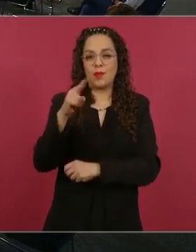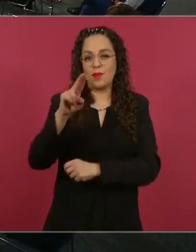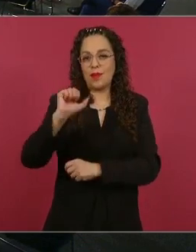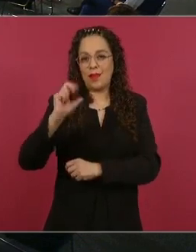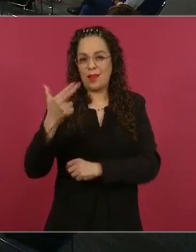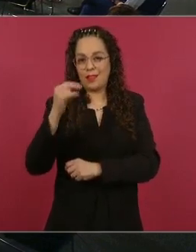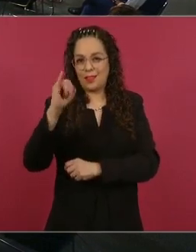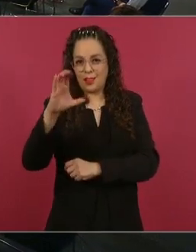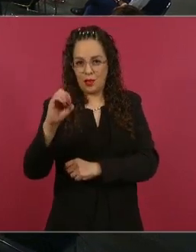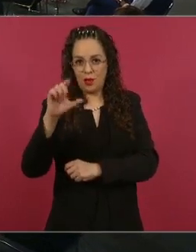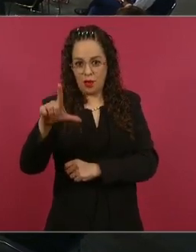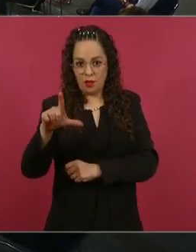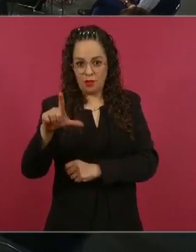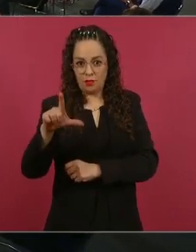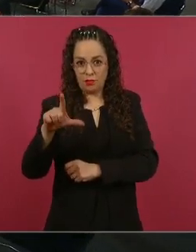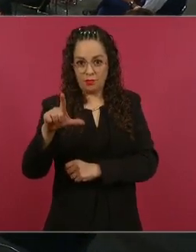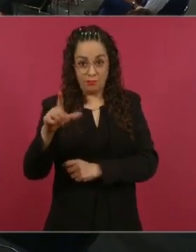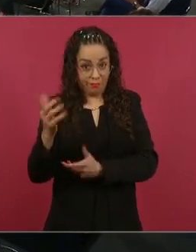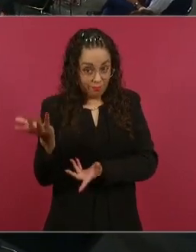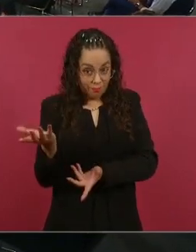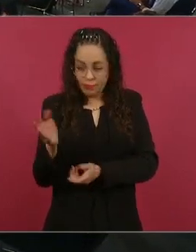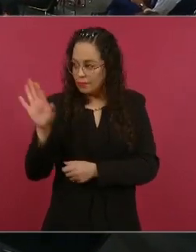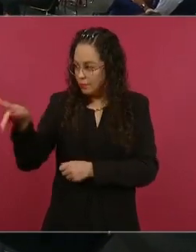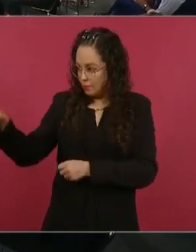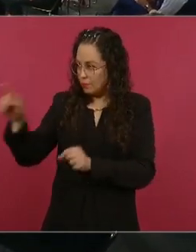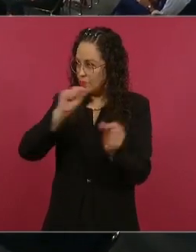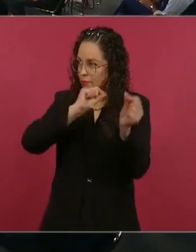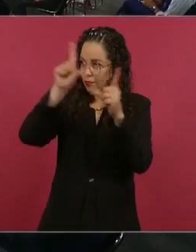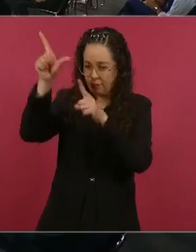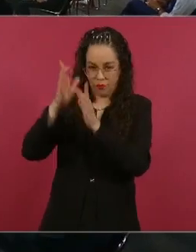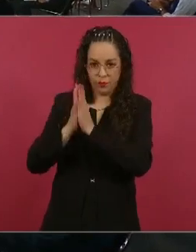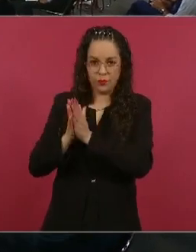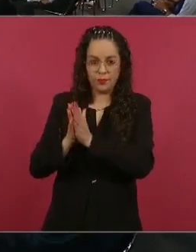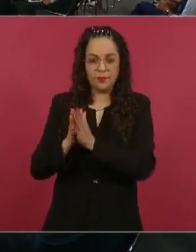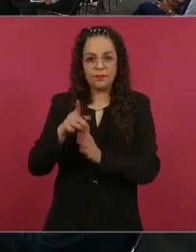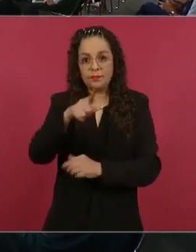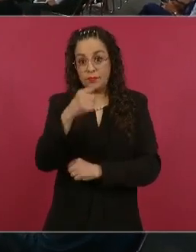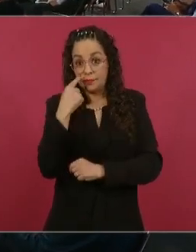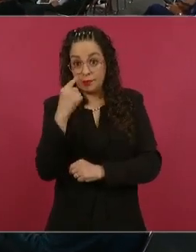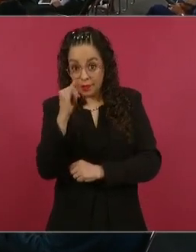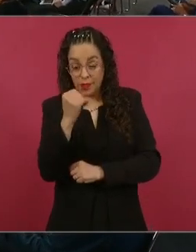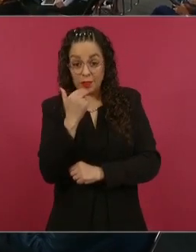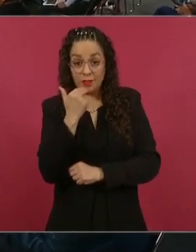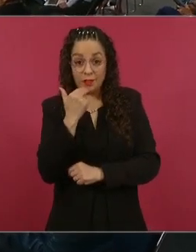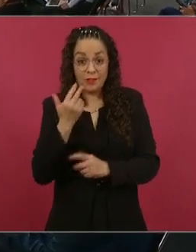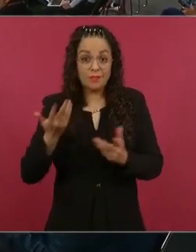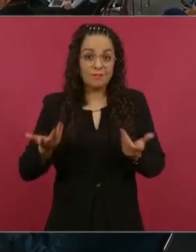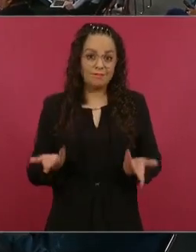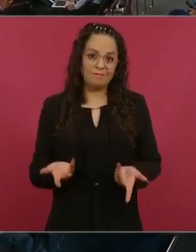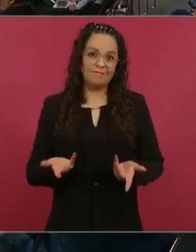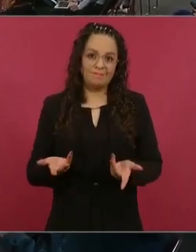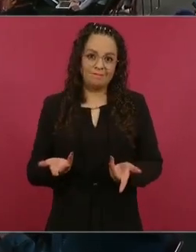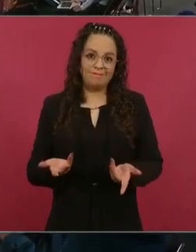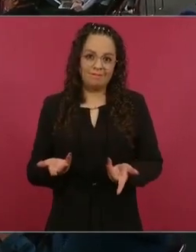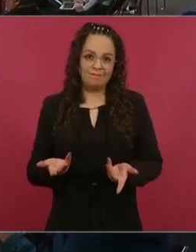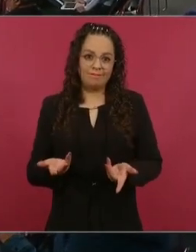Fíjense por qué sí funciona la economía moral.